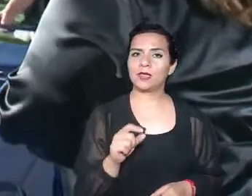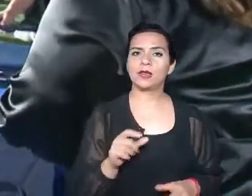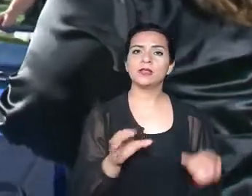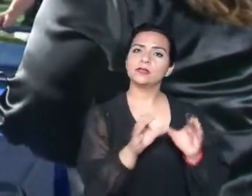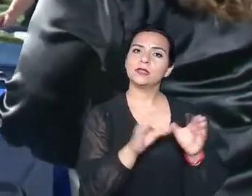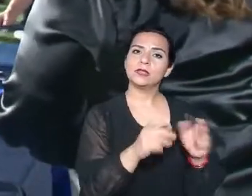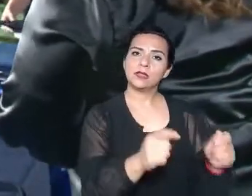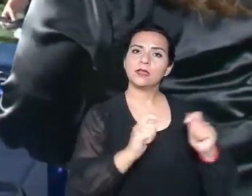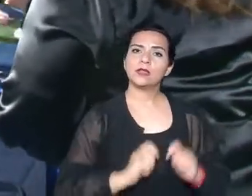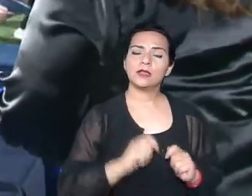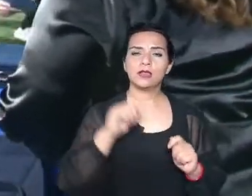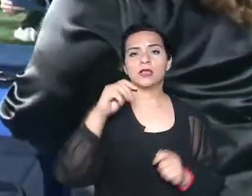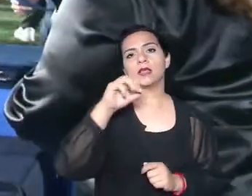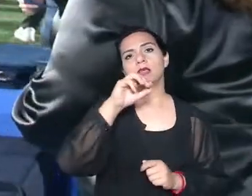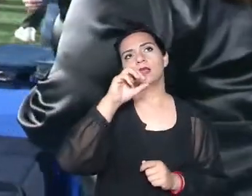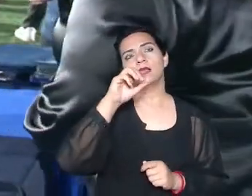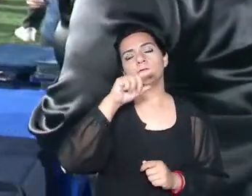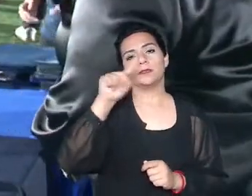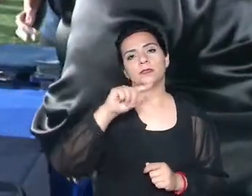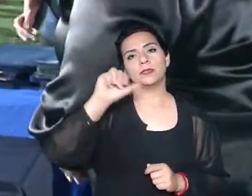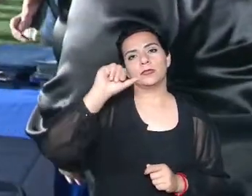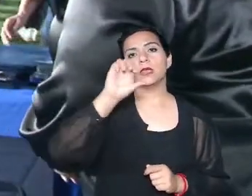reconocimiento Samantha Nogales Durazo.